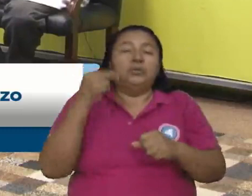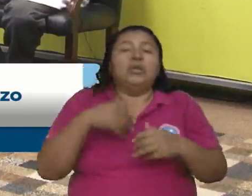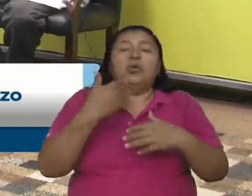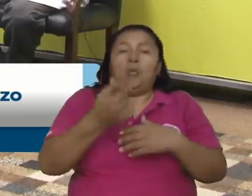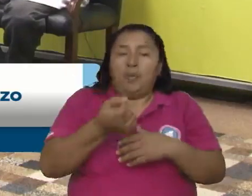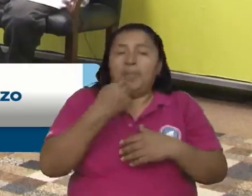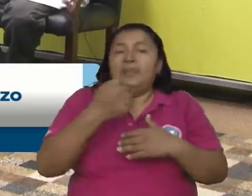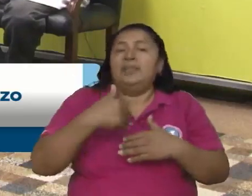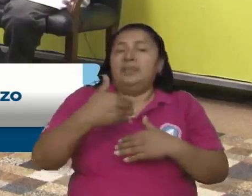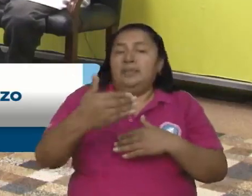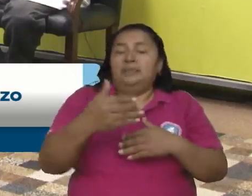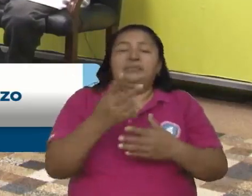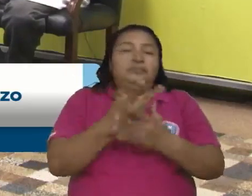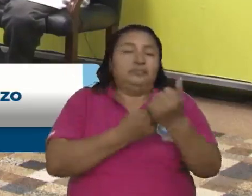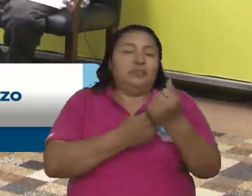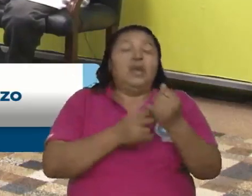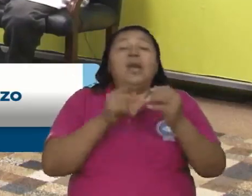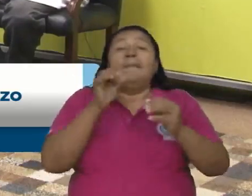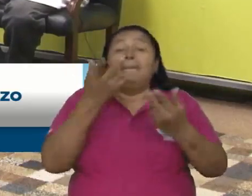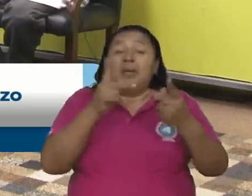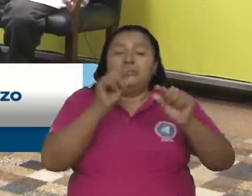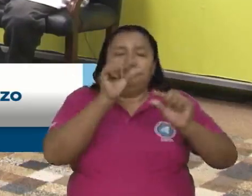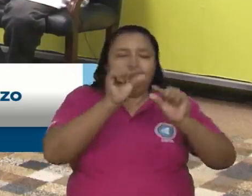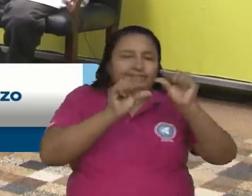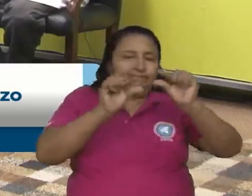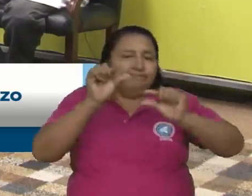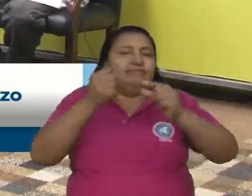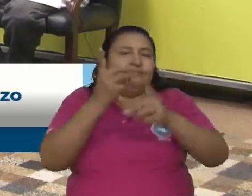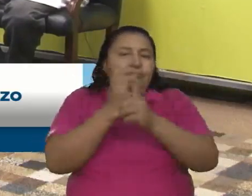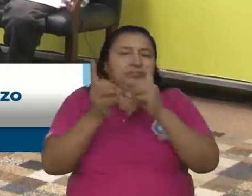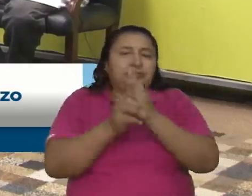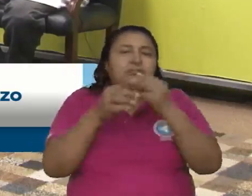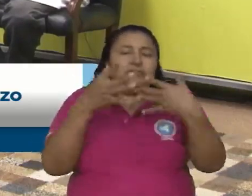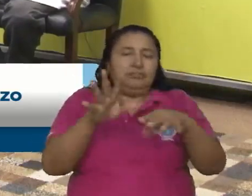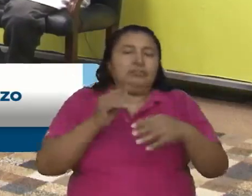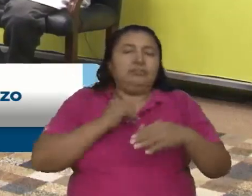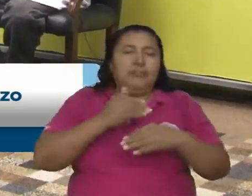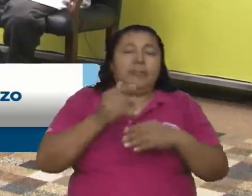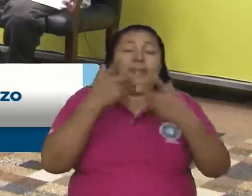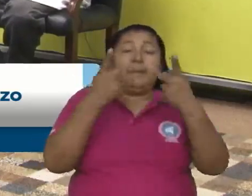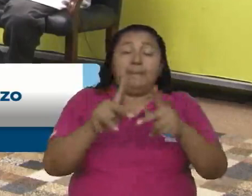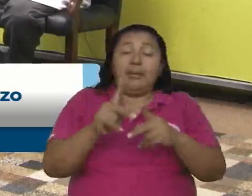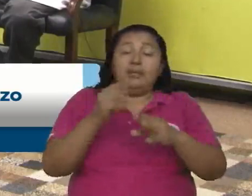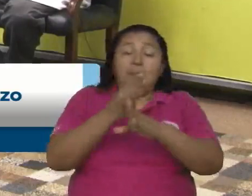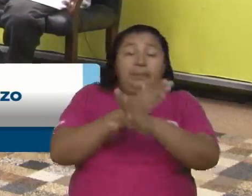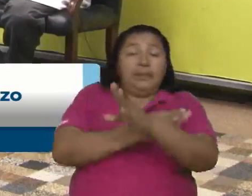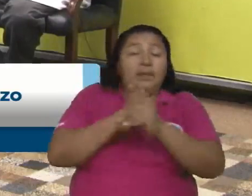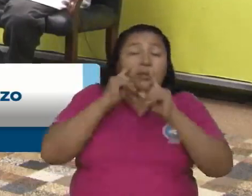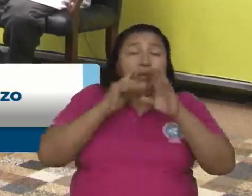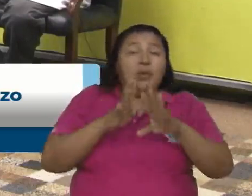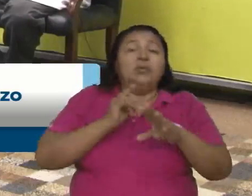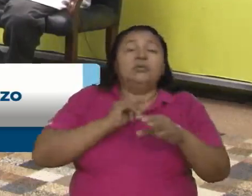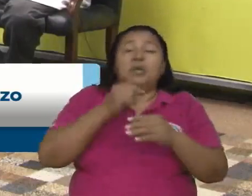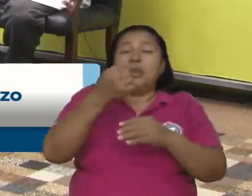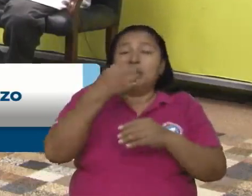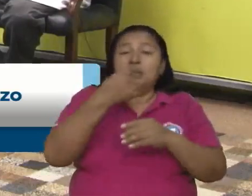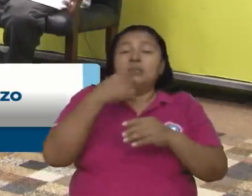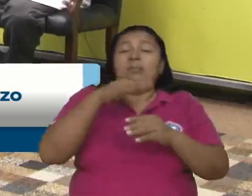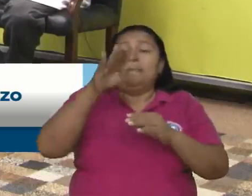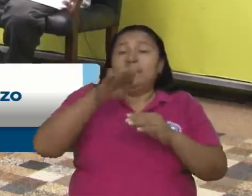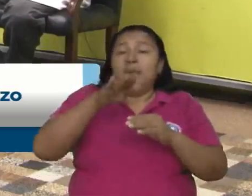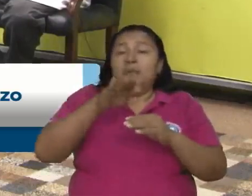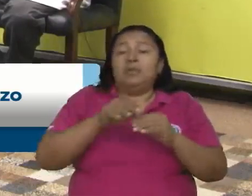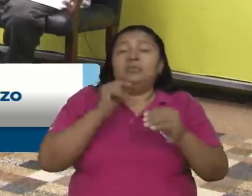tratamiento. Las dosis, lógicamente, de tratamiento son más altas porque ya está el evento. Pero para la dosis preventiva son dosis bajas, generalmente son